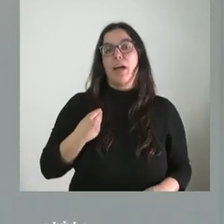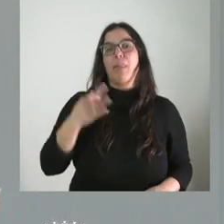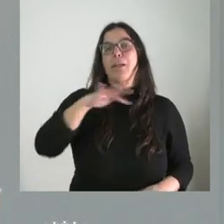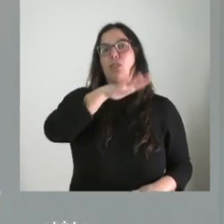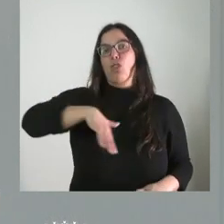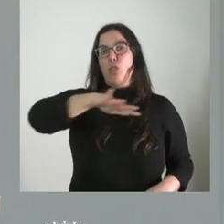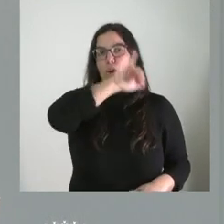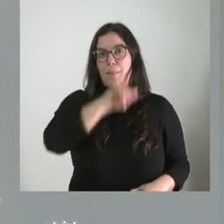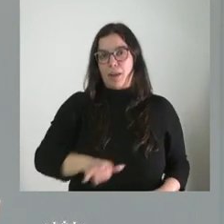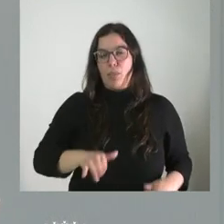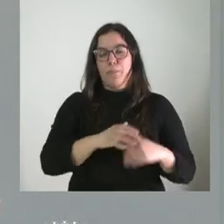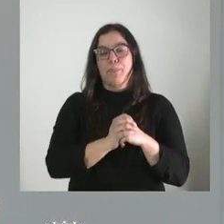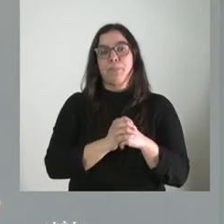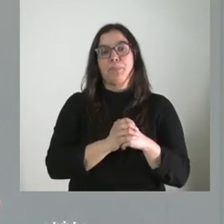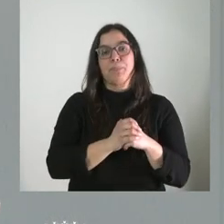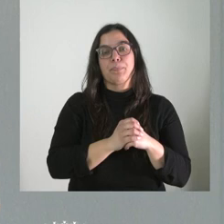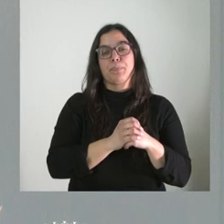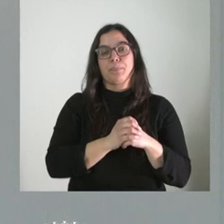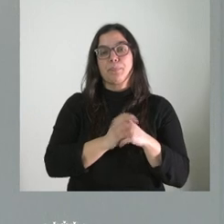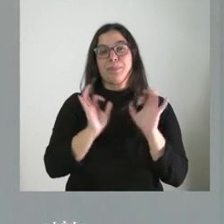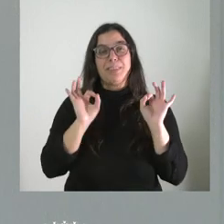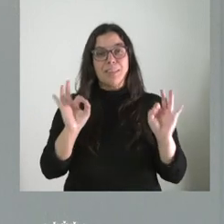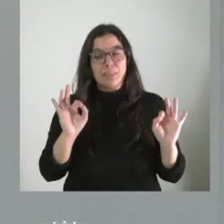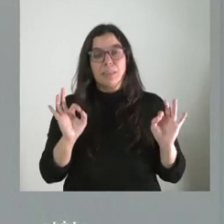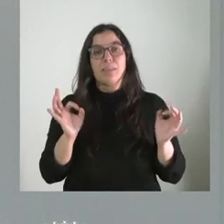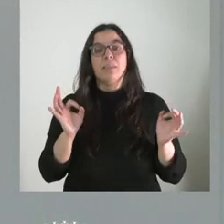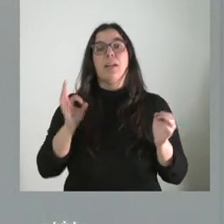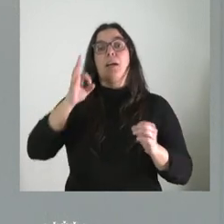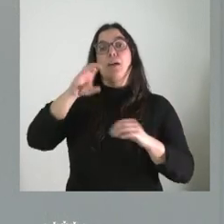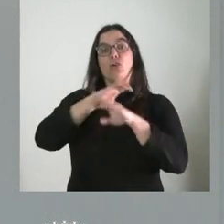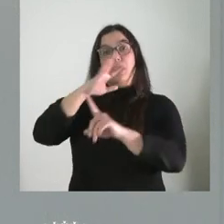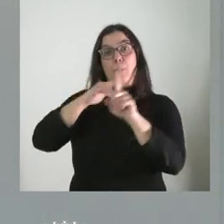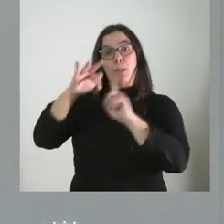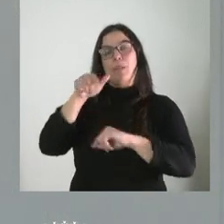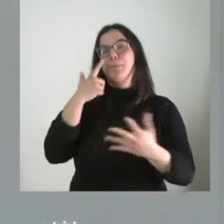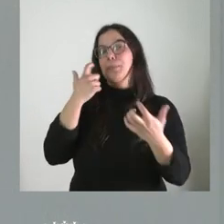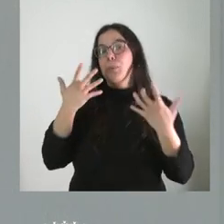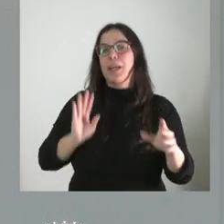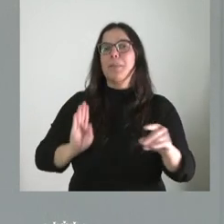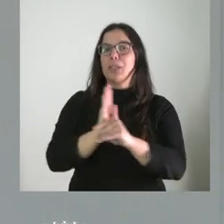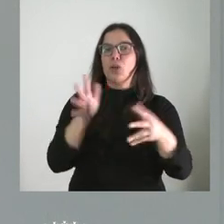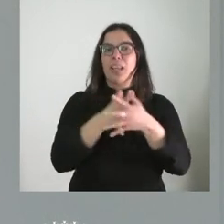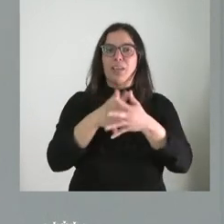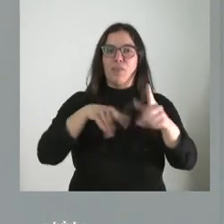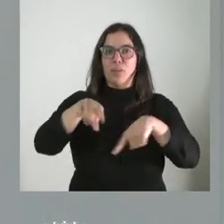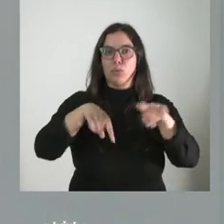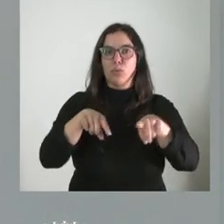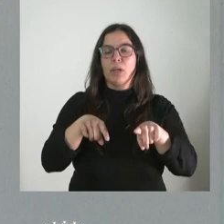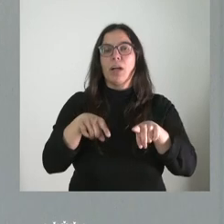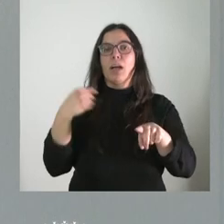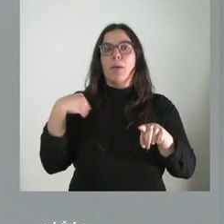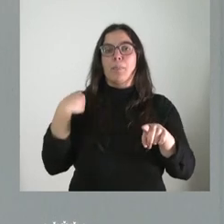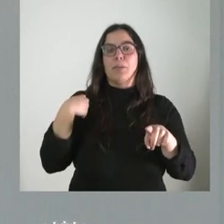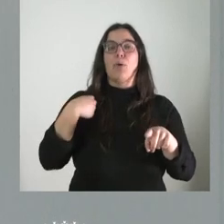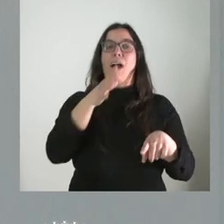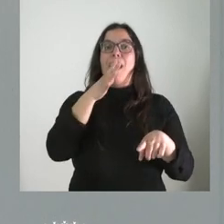bierzo en el caso concreto de medio ambiente destaca la inversión e infraestructuras de ciclo hidráulico